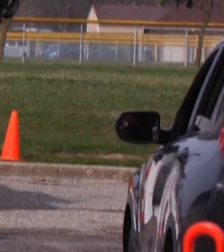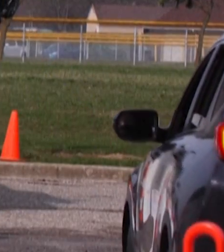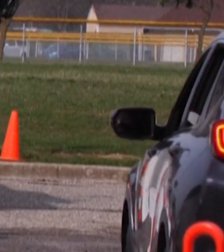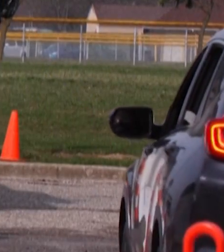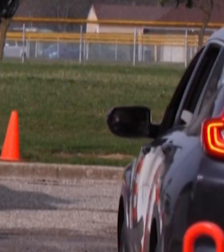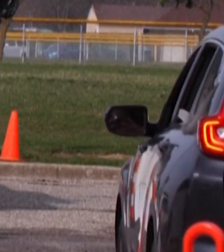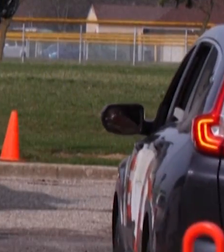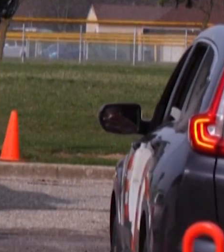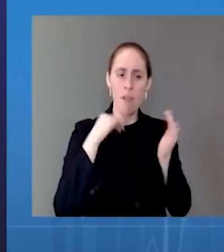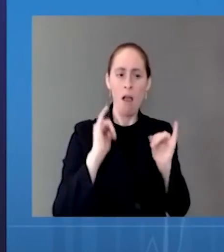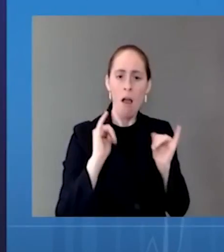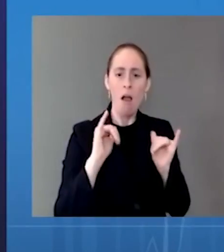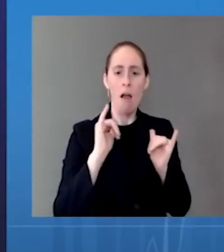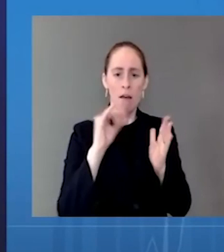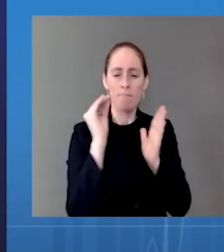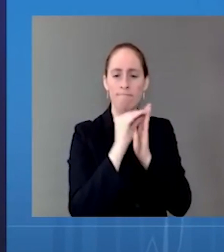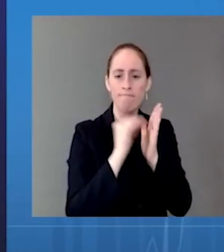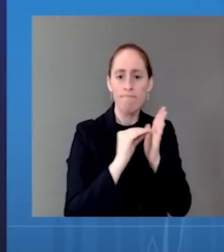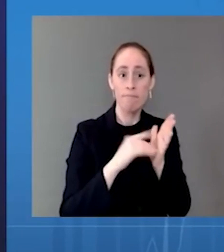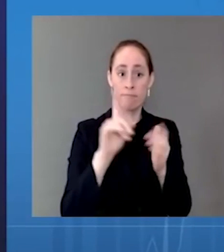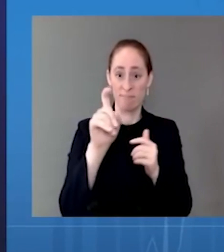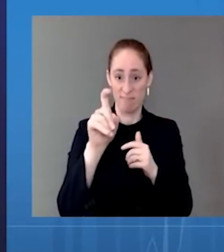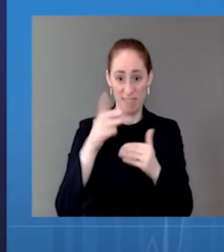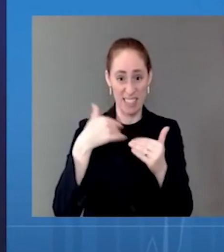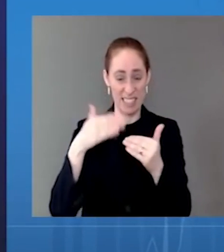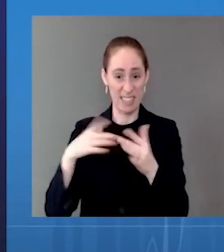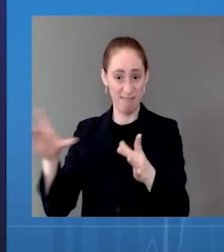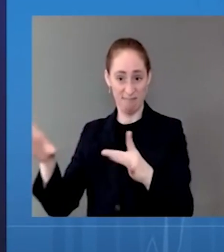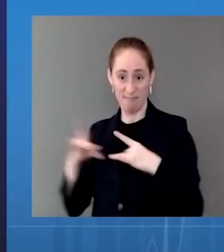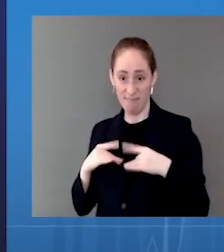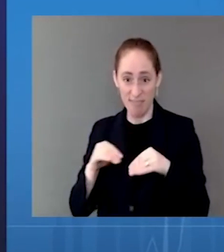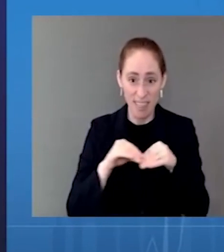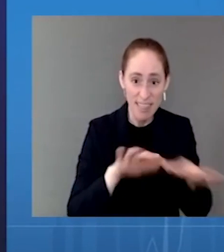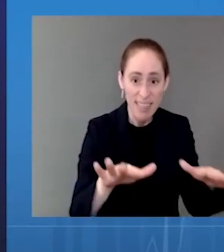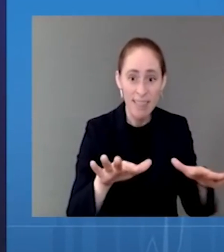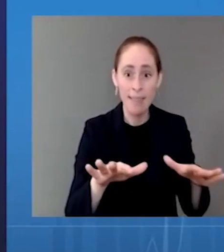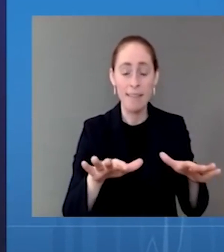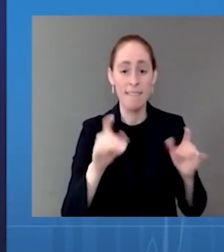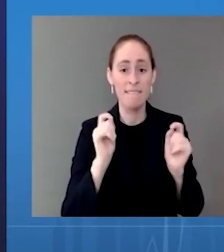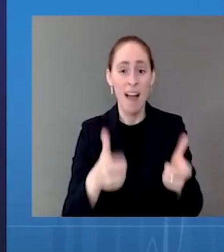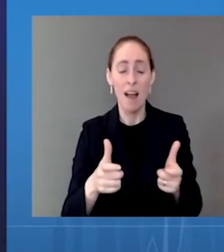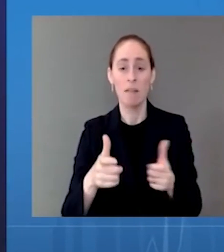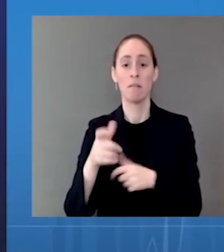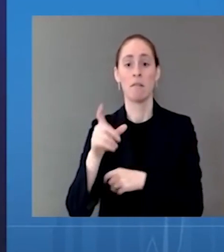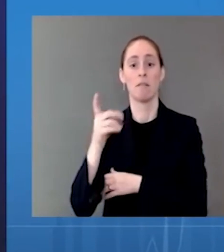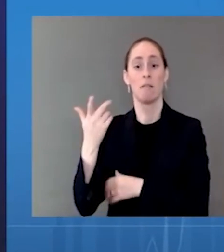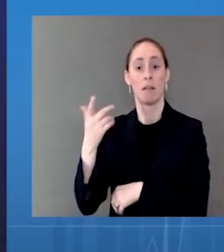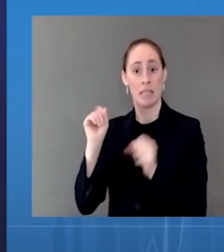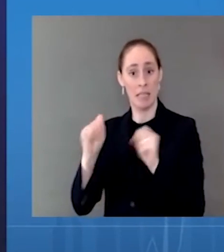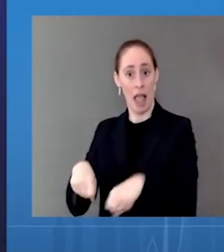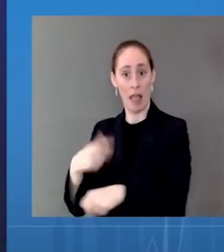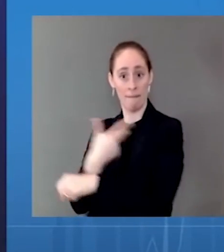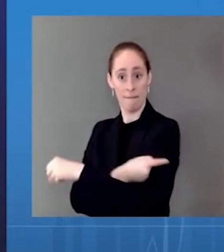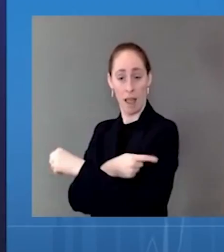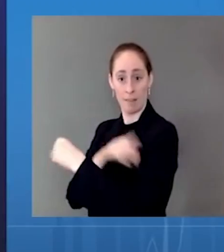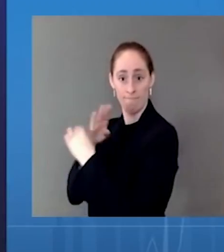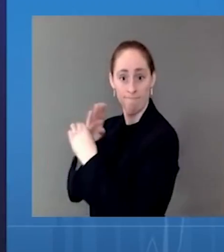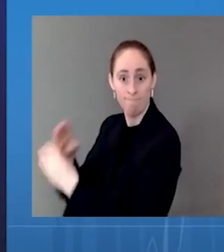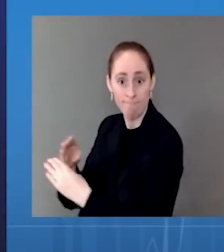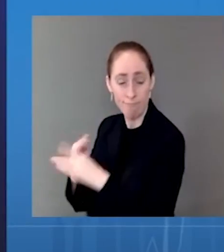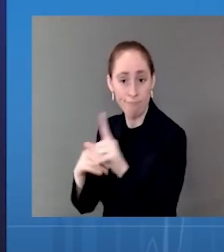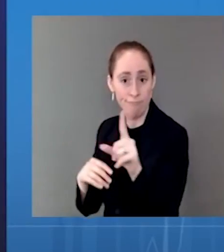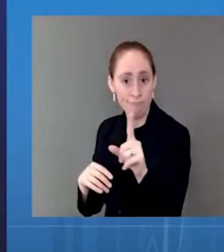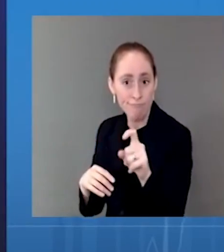otros riesgos emergentes. Aunque no tenemos todas las respuestas sobre la variante Omicron, los datos oficiales sugieren